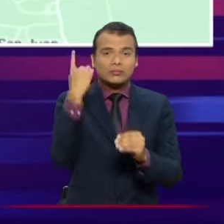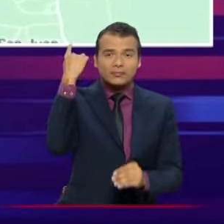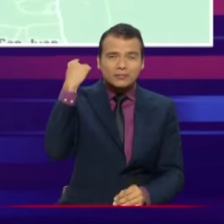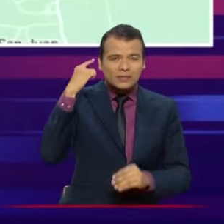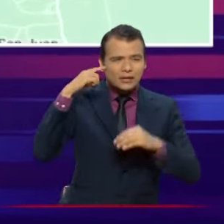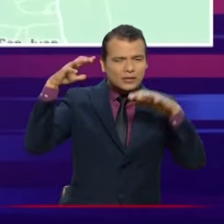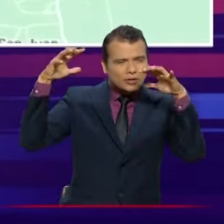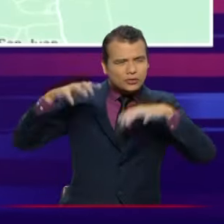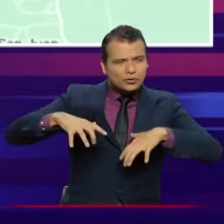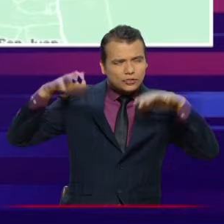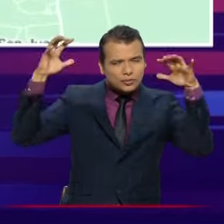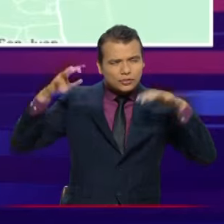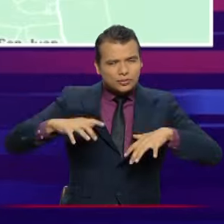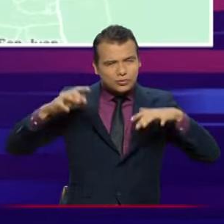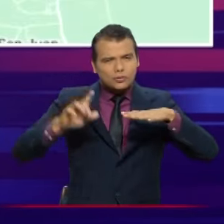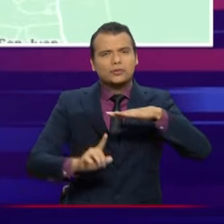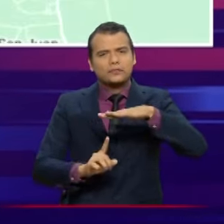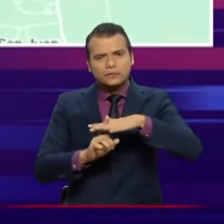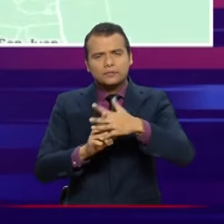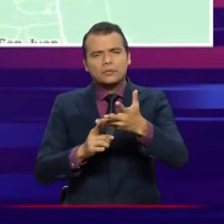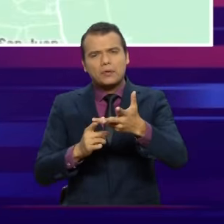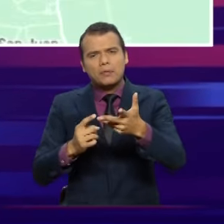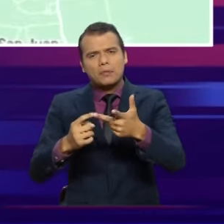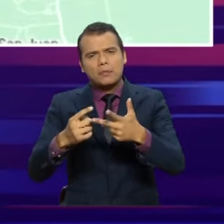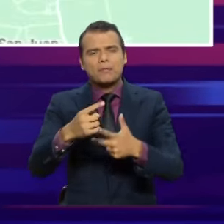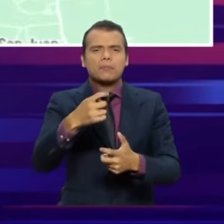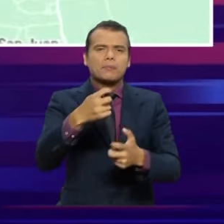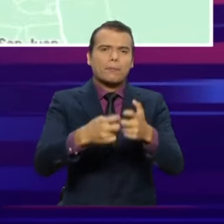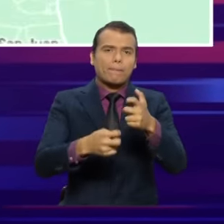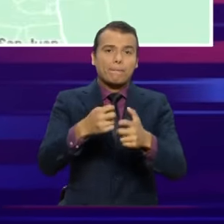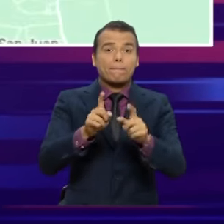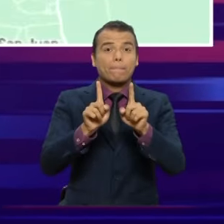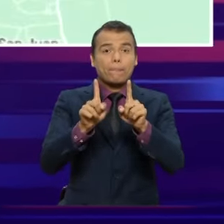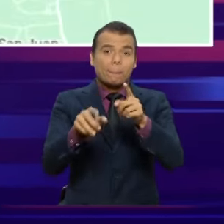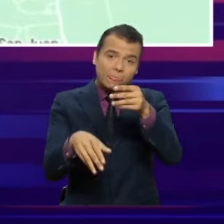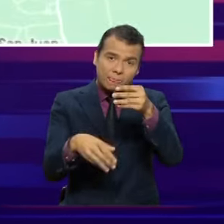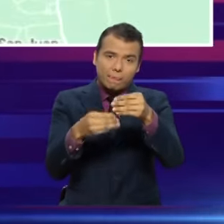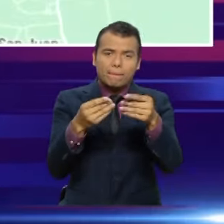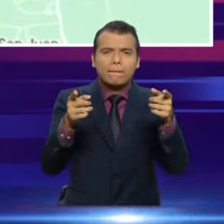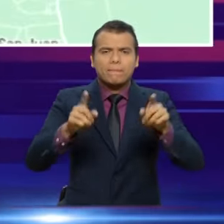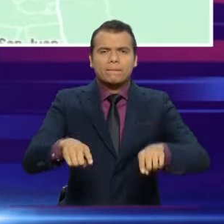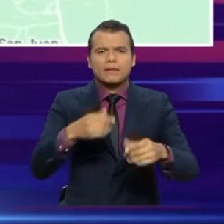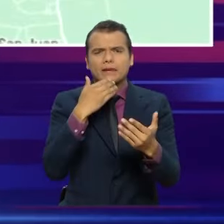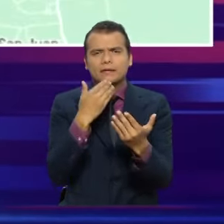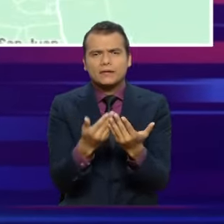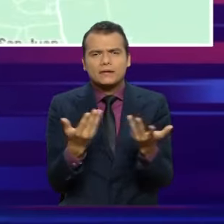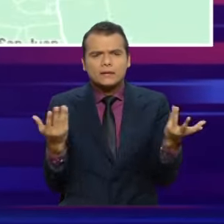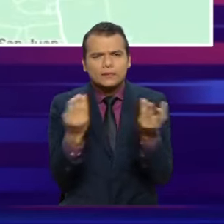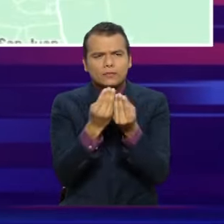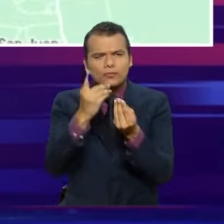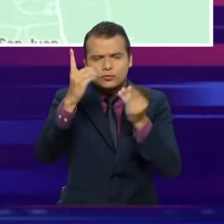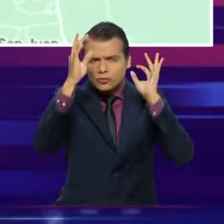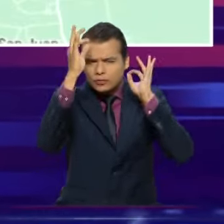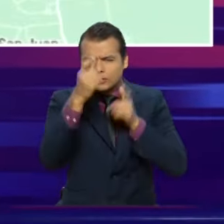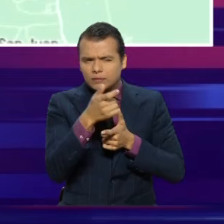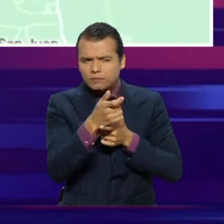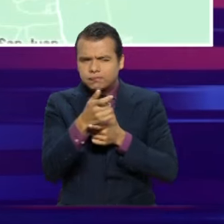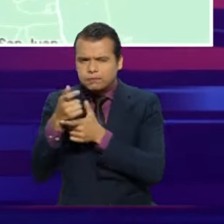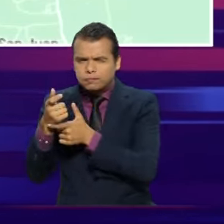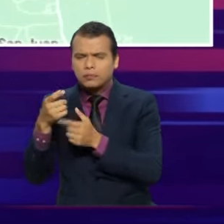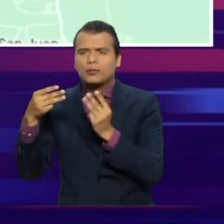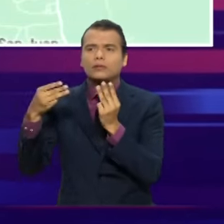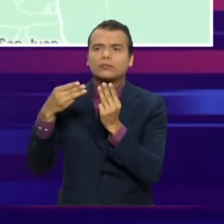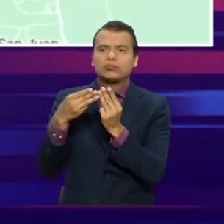generó que tuvimos inconvenientes. Aprovechamos para darle un agradecimiento total al cuerpo de bomberos voluntarios y a las empresas